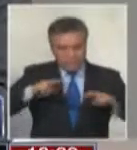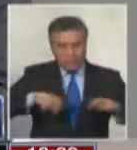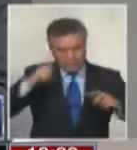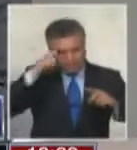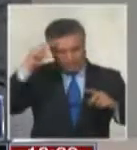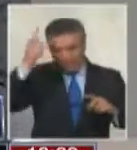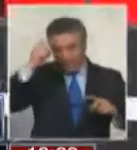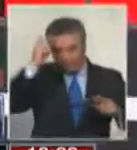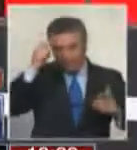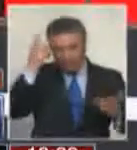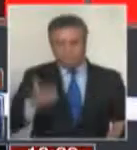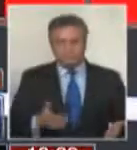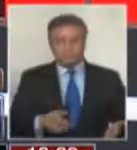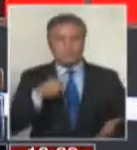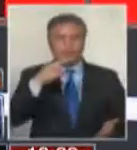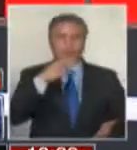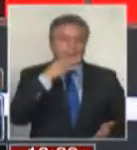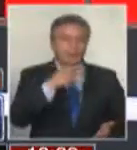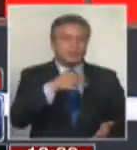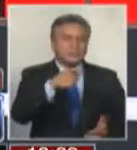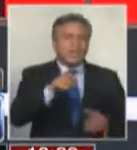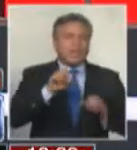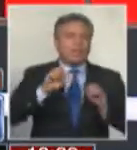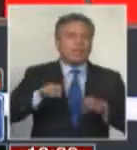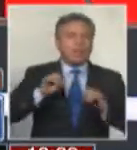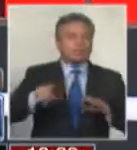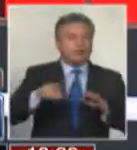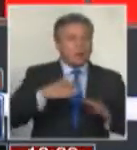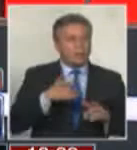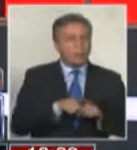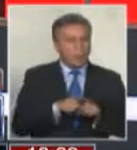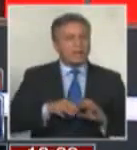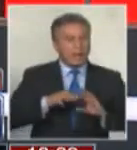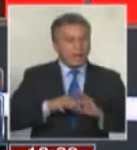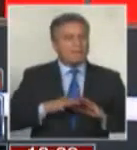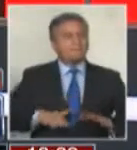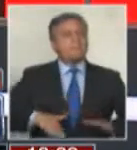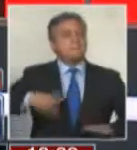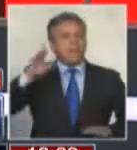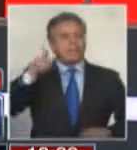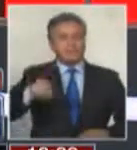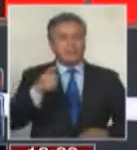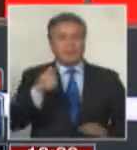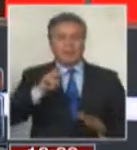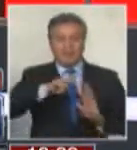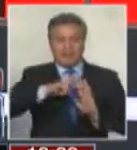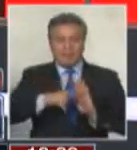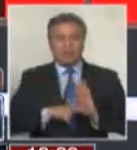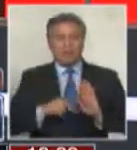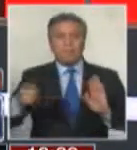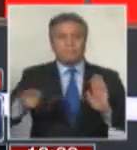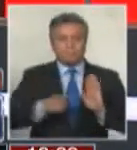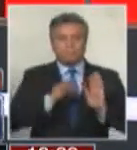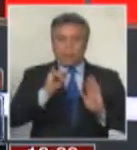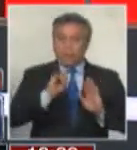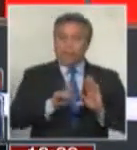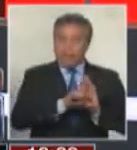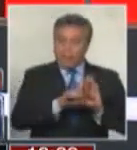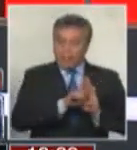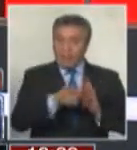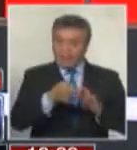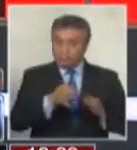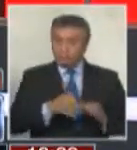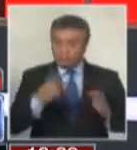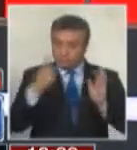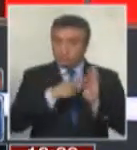la educación era la gran beneficiada con la reforma tributaria y con la ley de presupuesto 2015